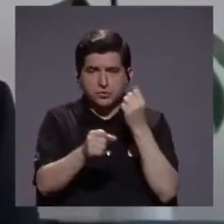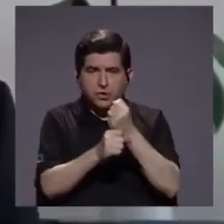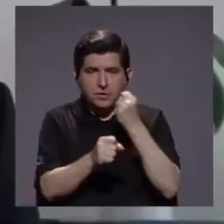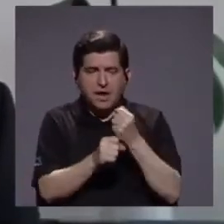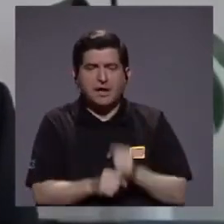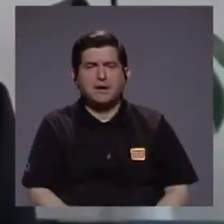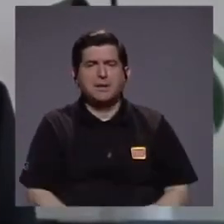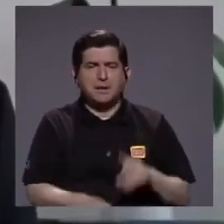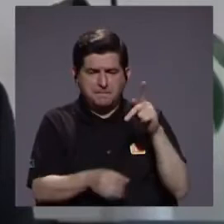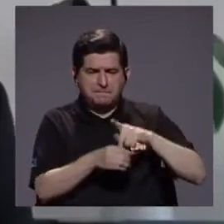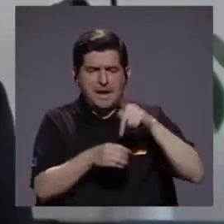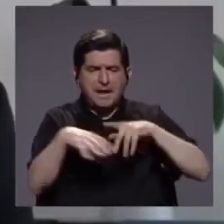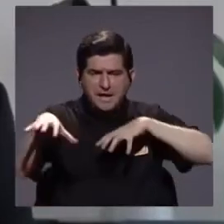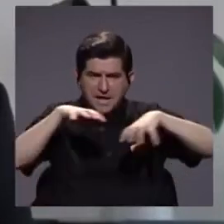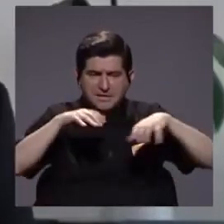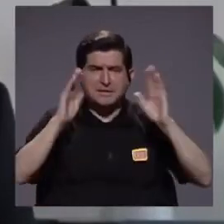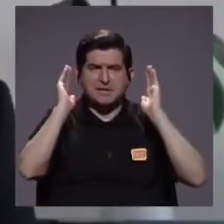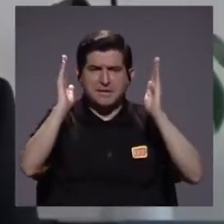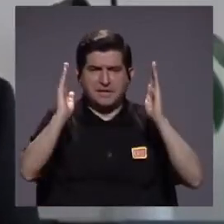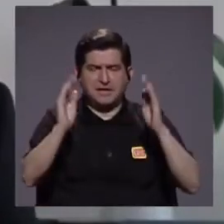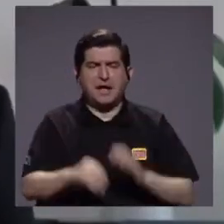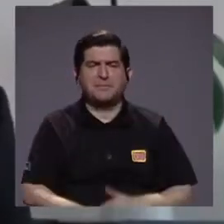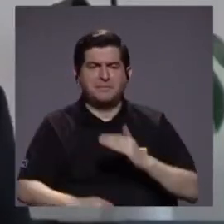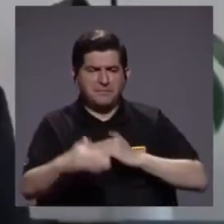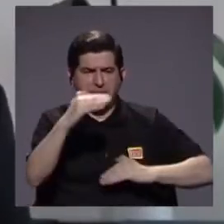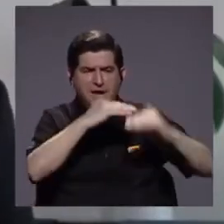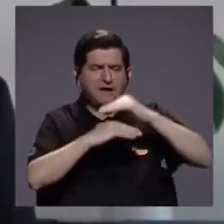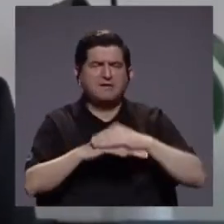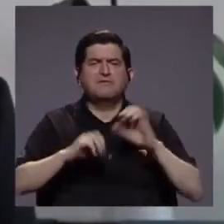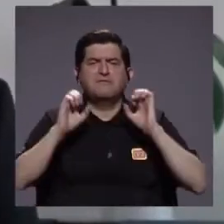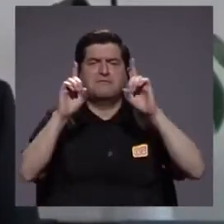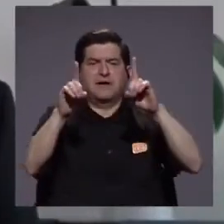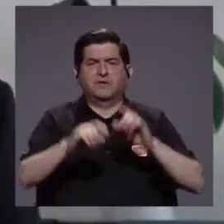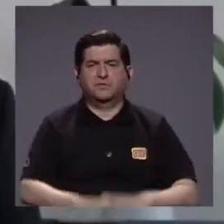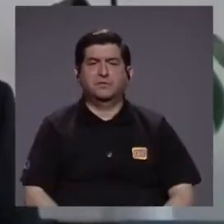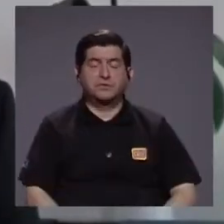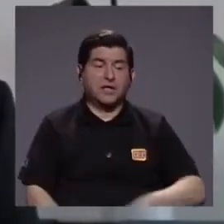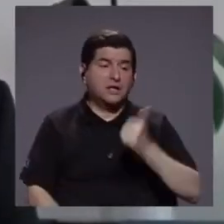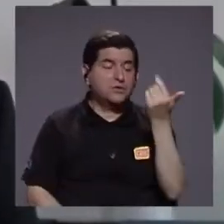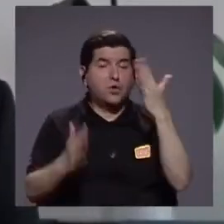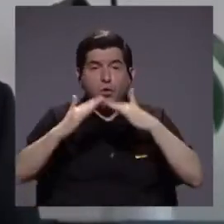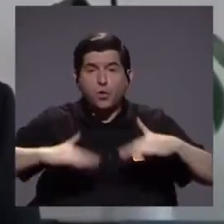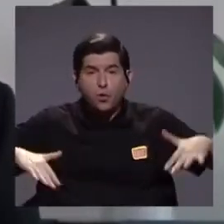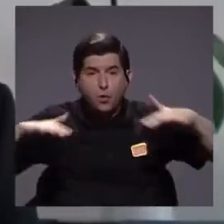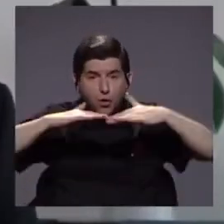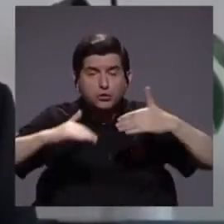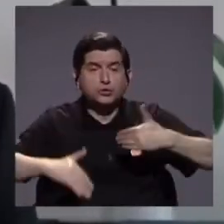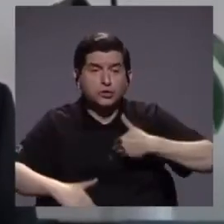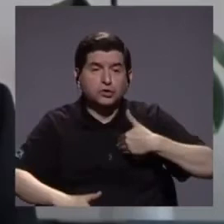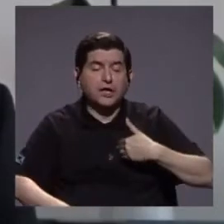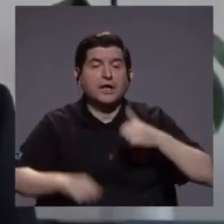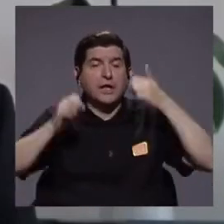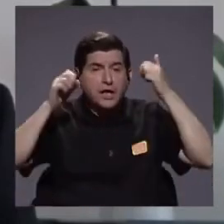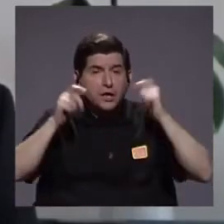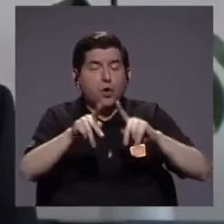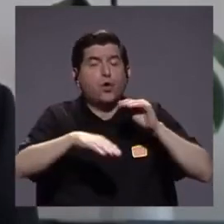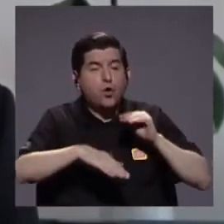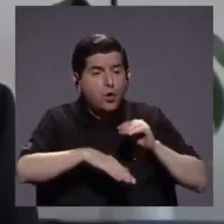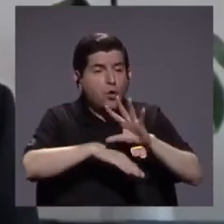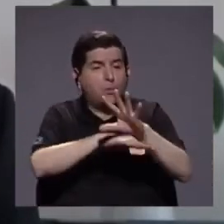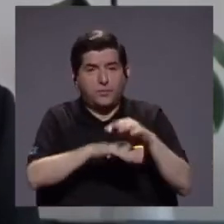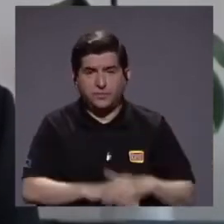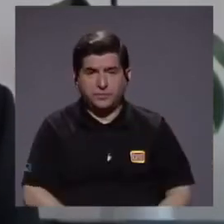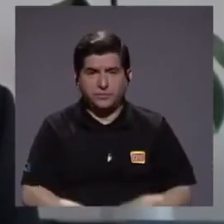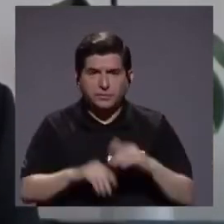una participación activa y grande de parte de la Facultad de Educación. Hay otro espacio en donde tenemos una posibilidad de incidir mucho,